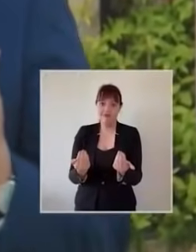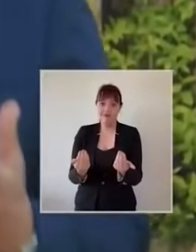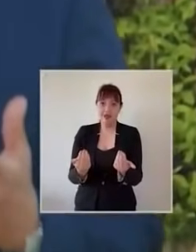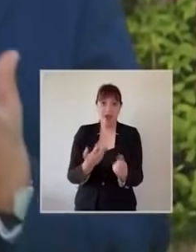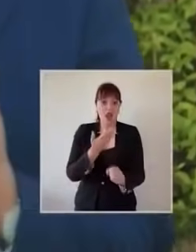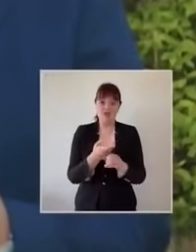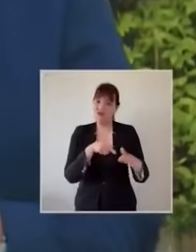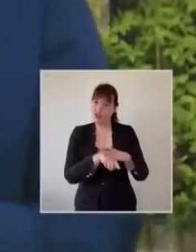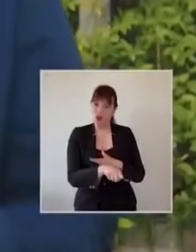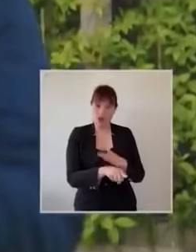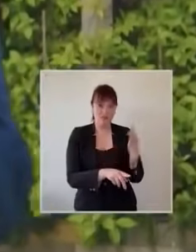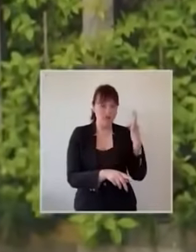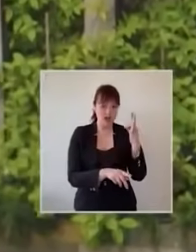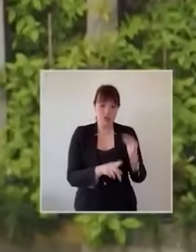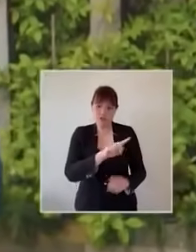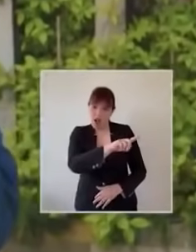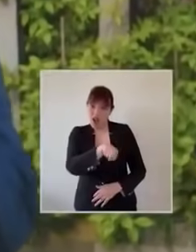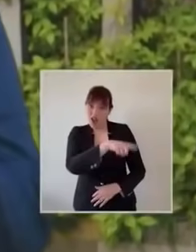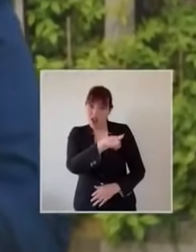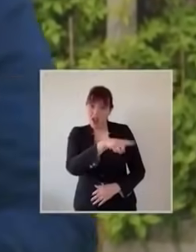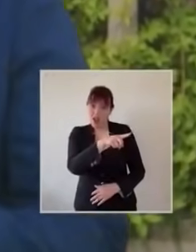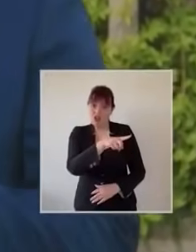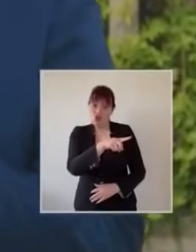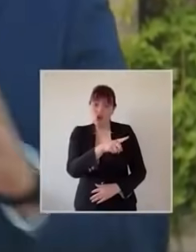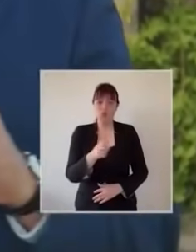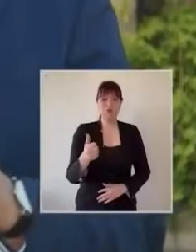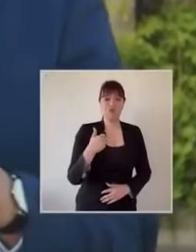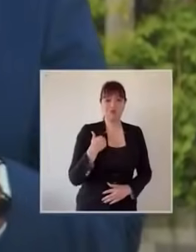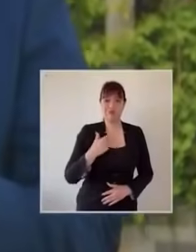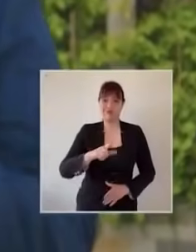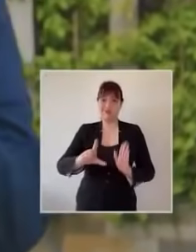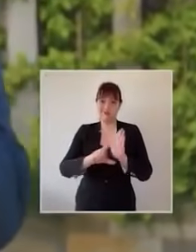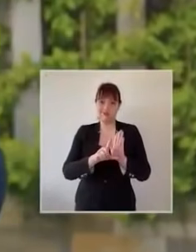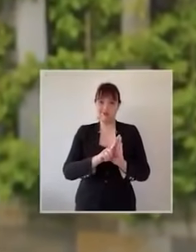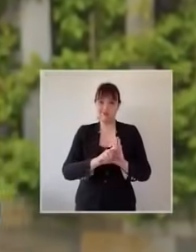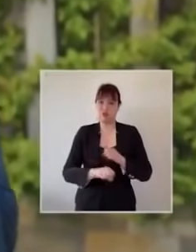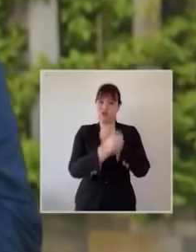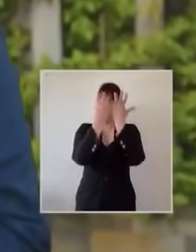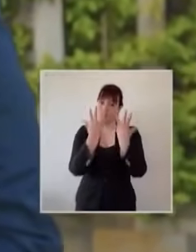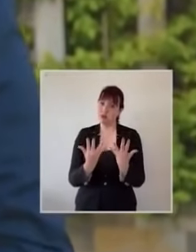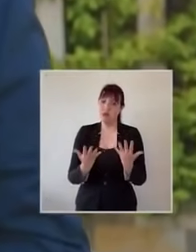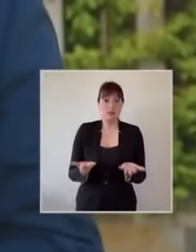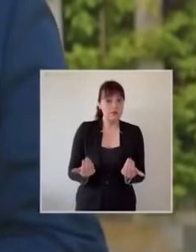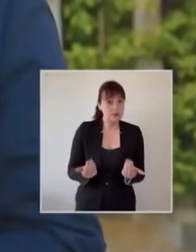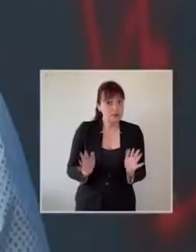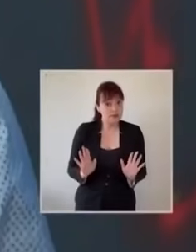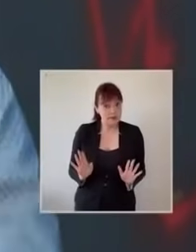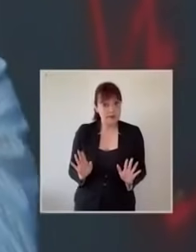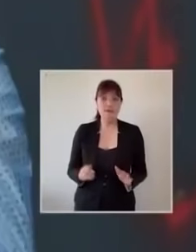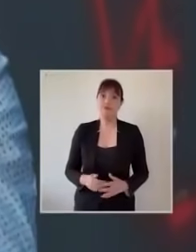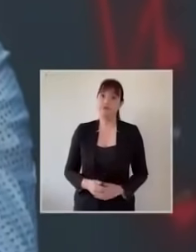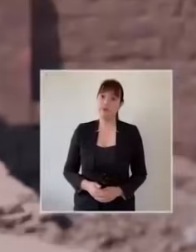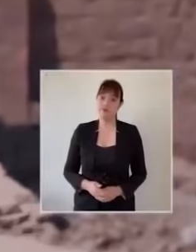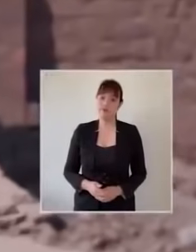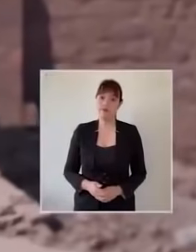es que hay evasores fiscales. Y para ellos, les aplicaremos toda la ley. Serán presos si es necesario.